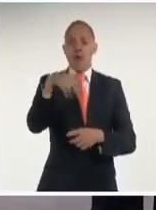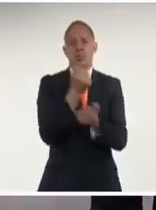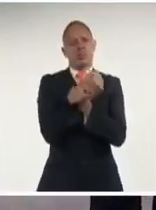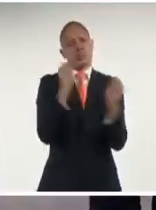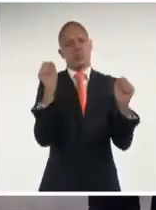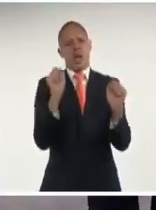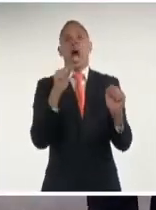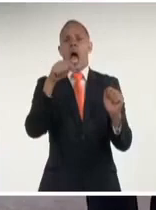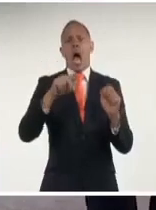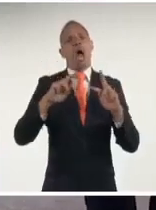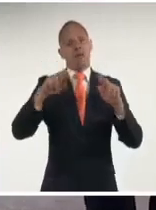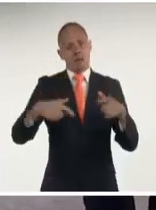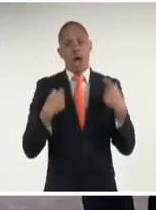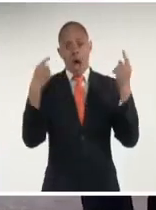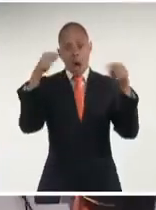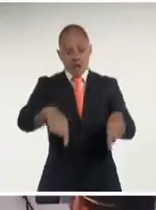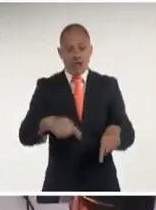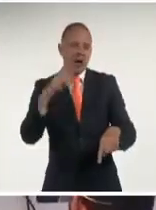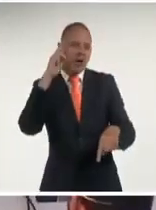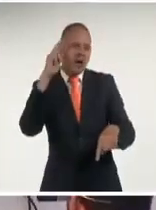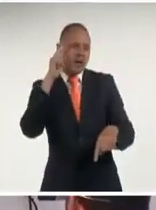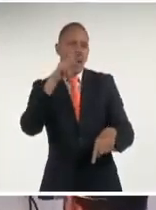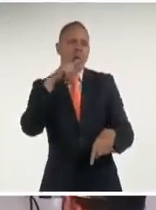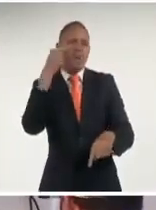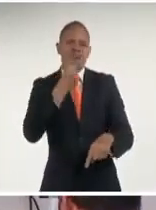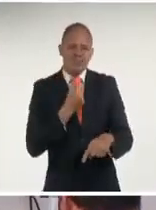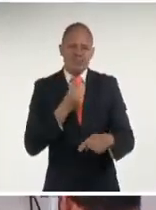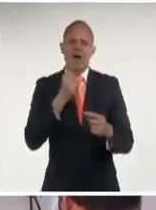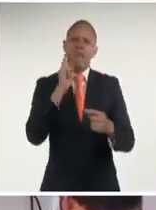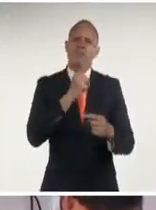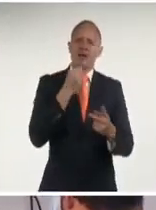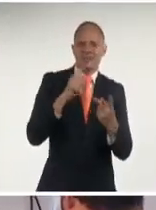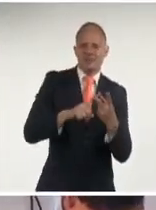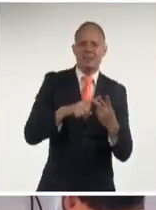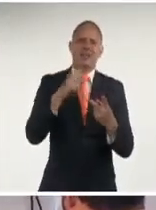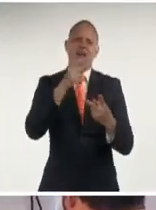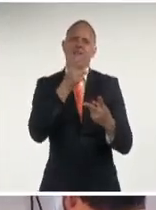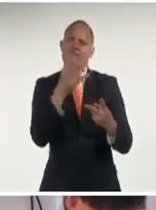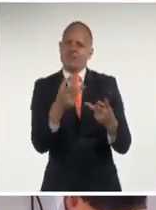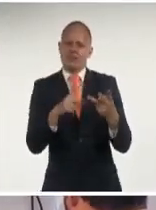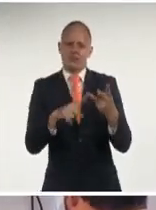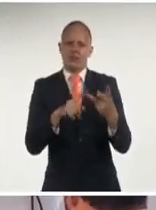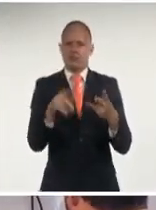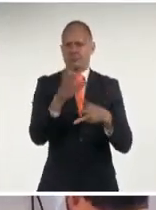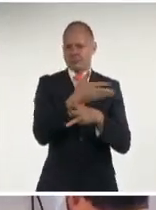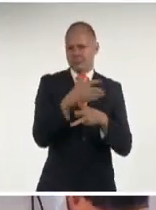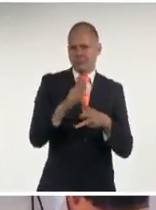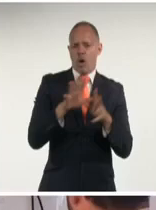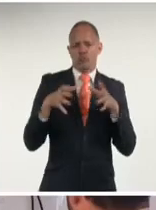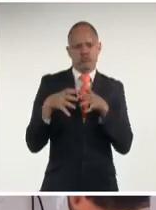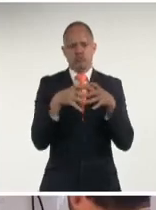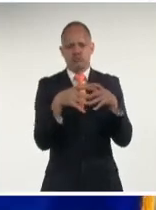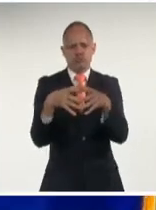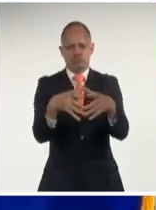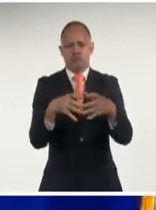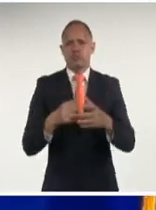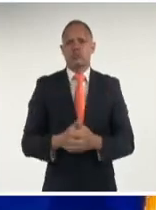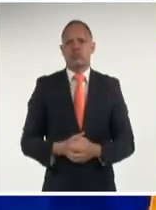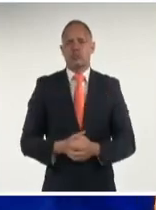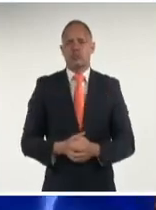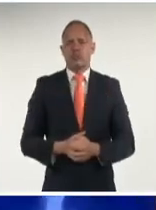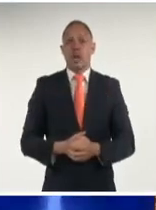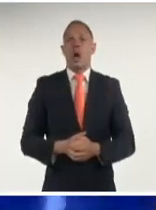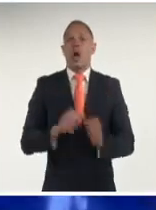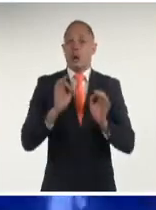más las ideas de Carlos Manuel de Céspedes, Martí, Fidel y de quienes dan continuidad al proceso revolucionario.